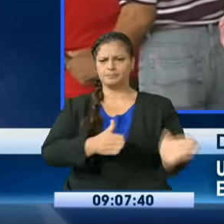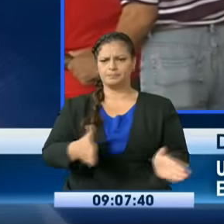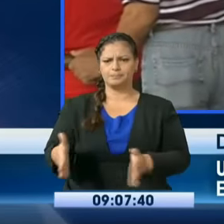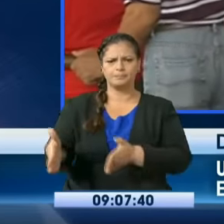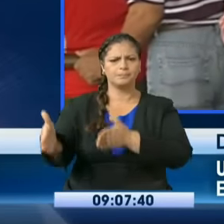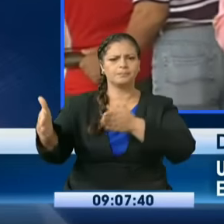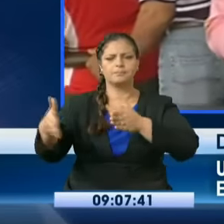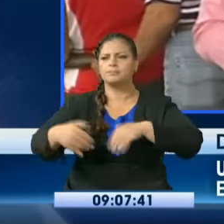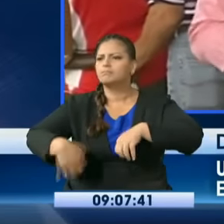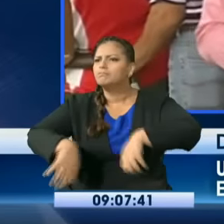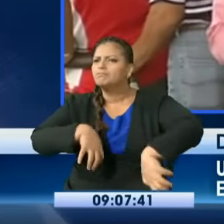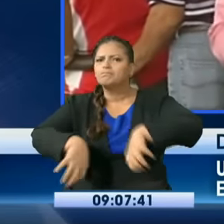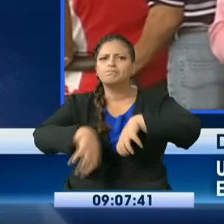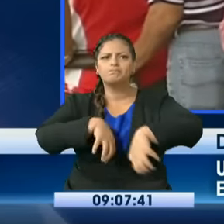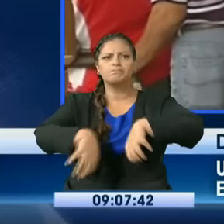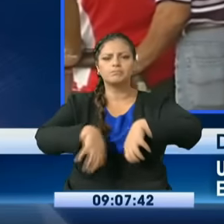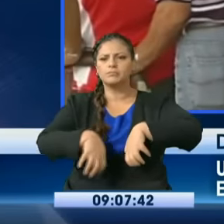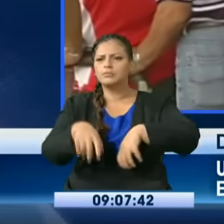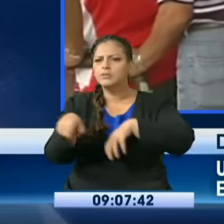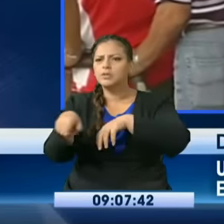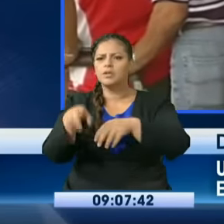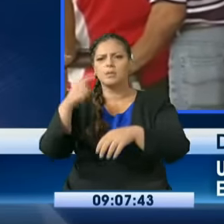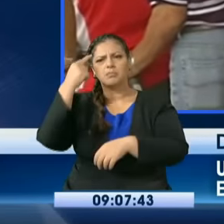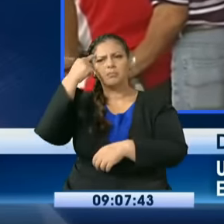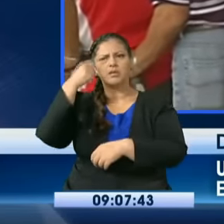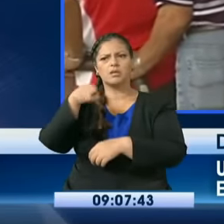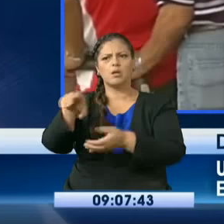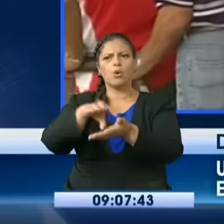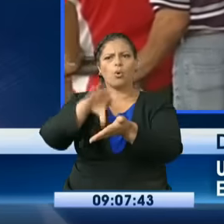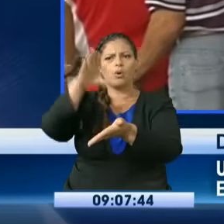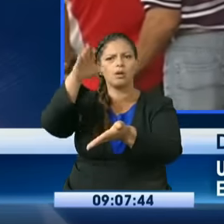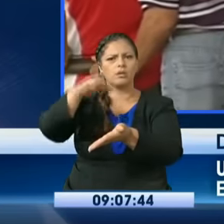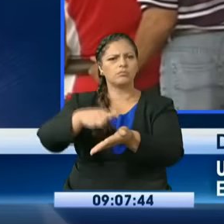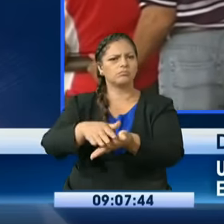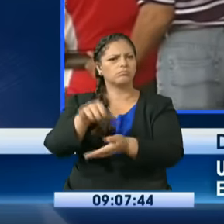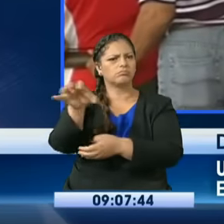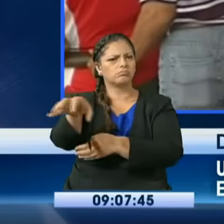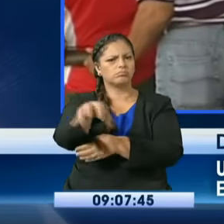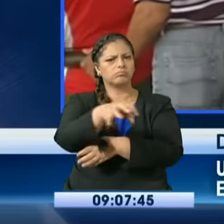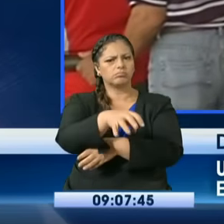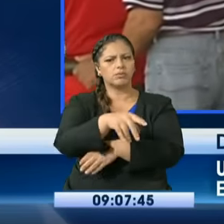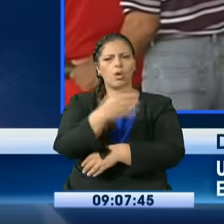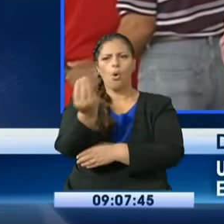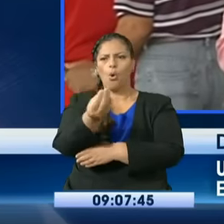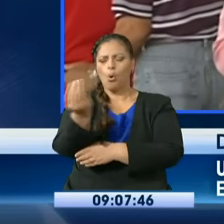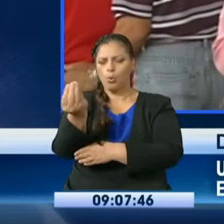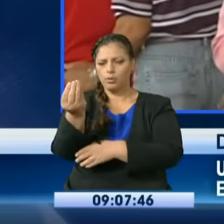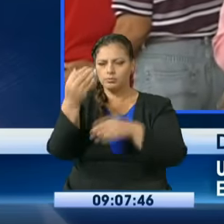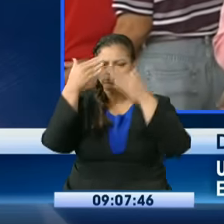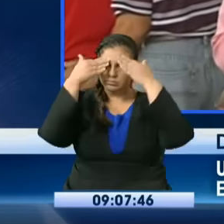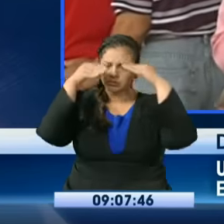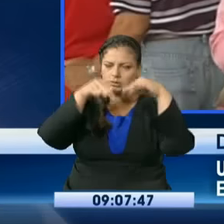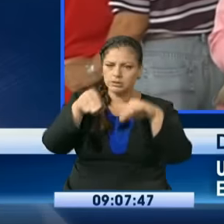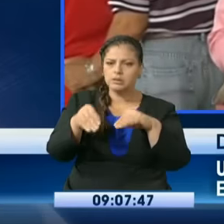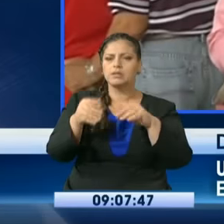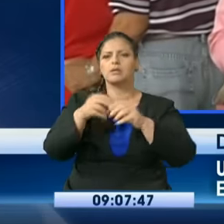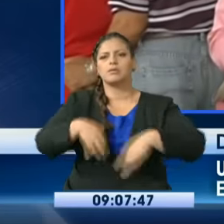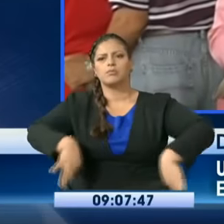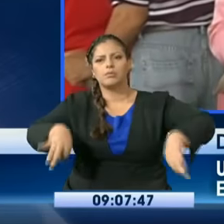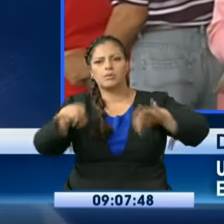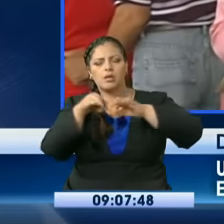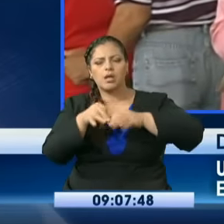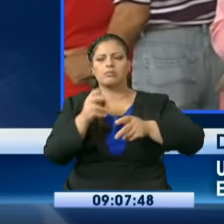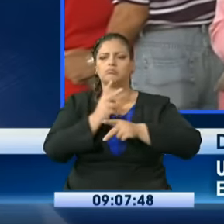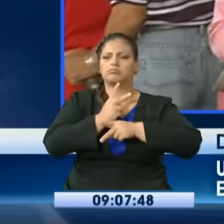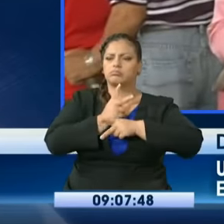bienestar, no solamente estudiantil, sino de todos sus pasajeros. Y creo que la solidaridad es la parte más